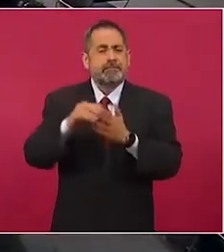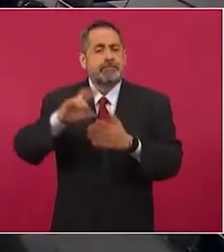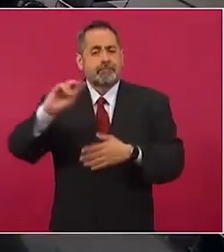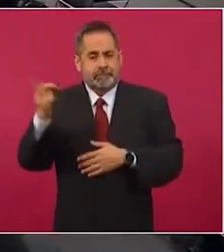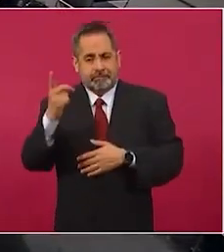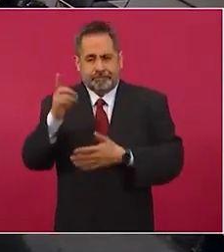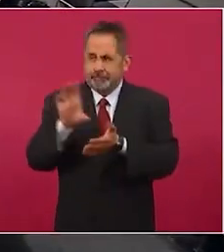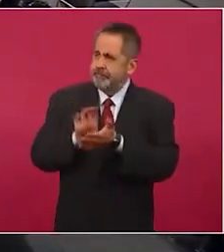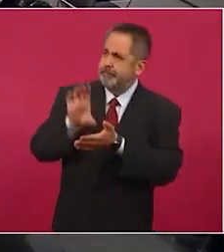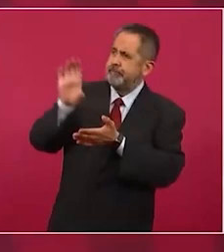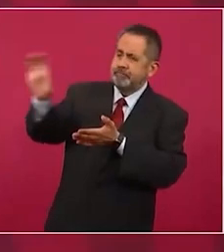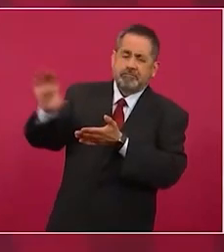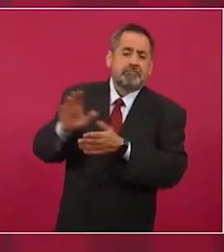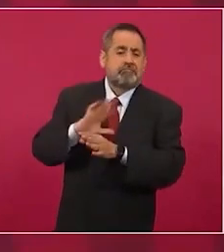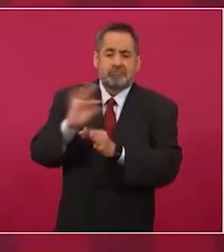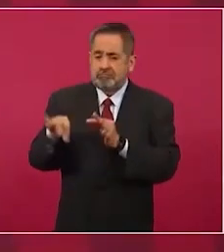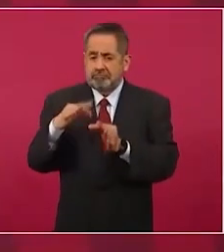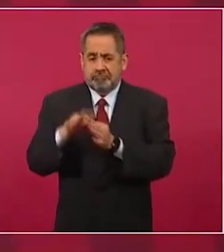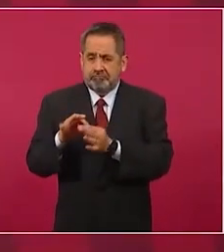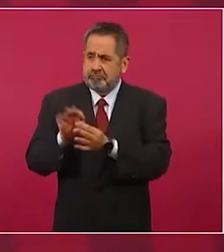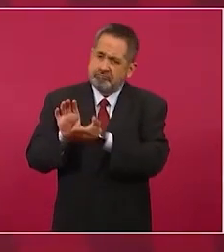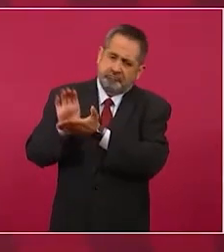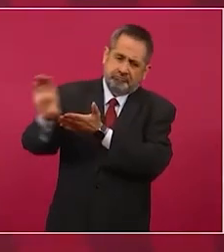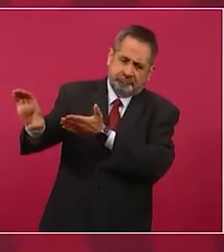$160 millones ya, de adelanto.